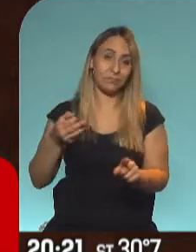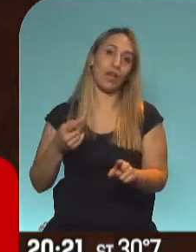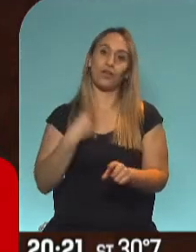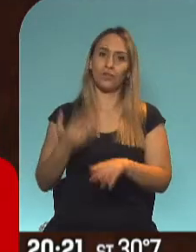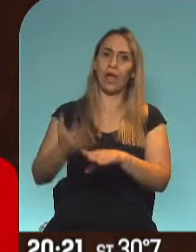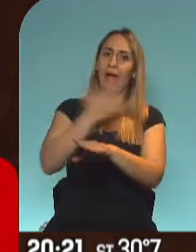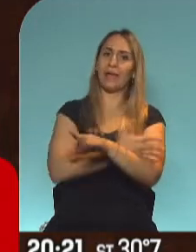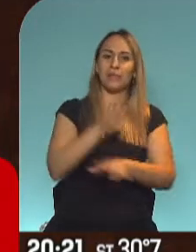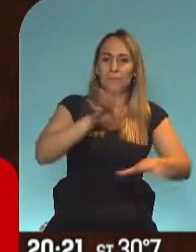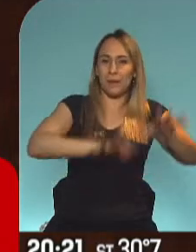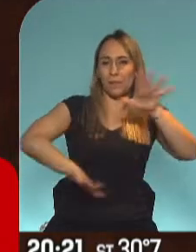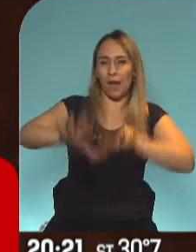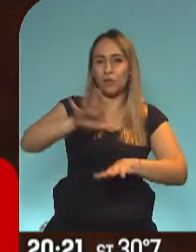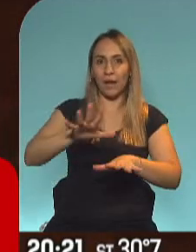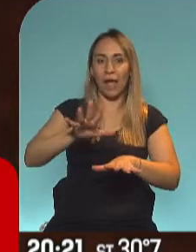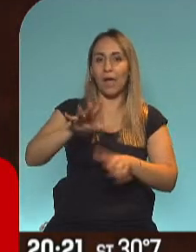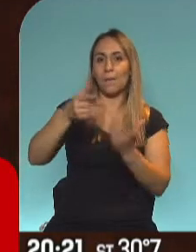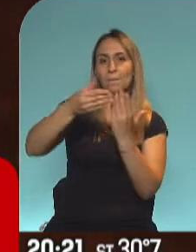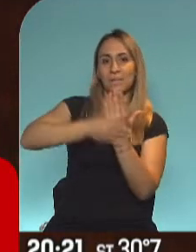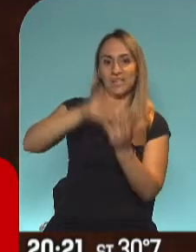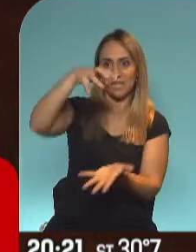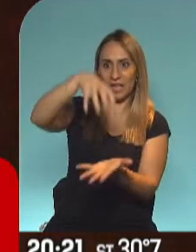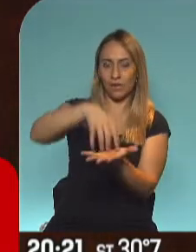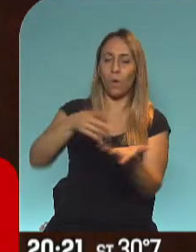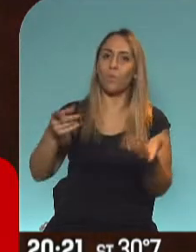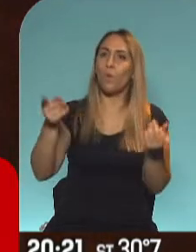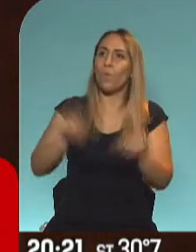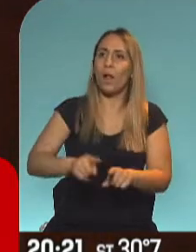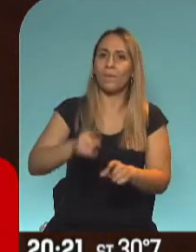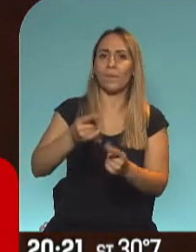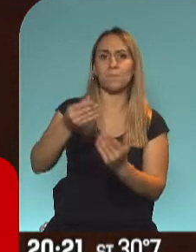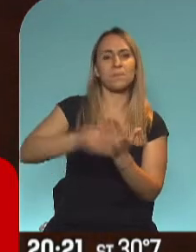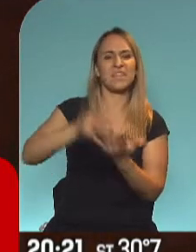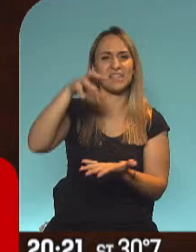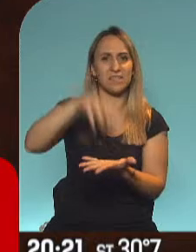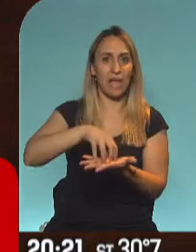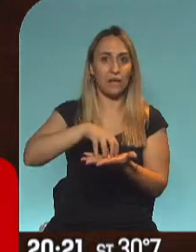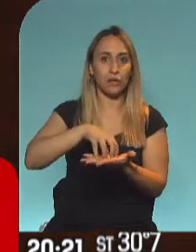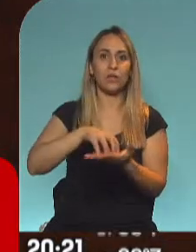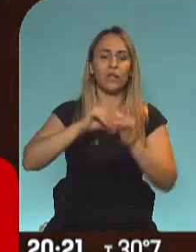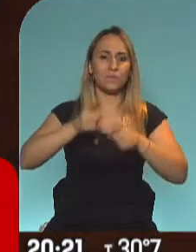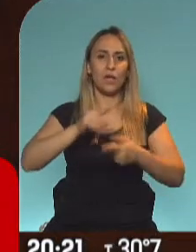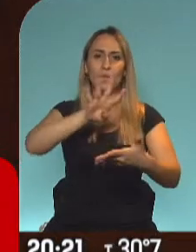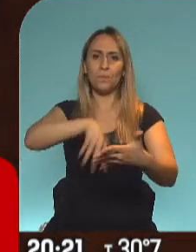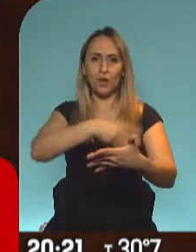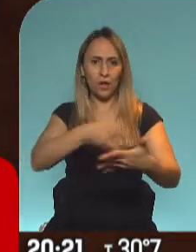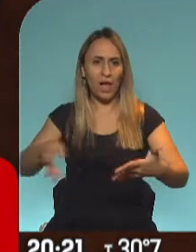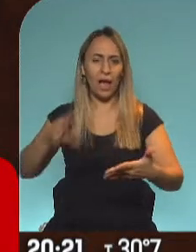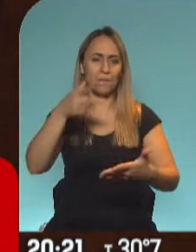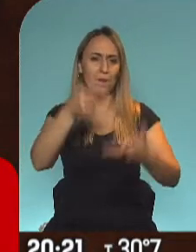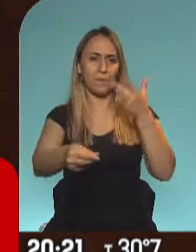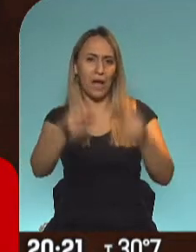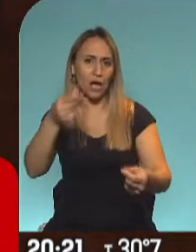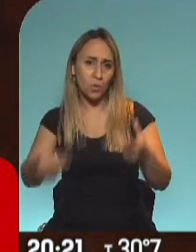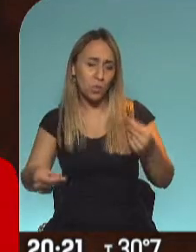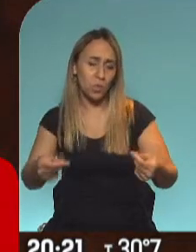para reconstruir el ministerio, no solo que volviera a ser ministerio, sino recomponer su funcionamiento, sus programas, la vacunación, las